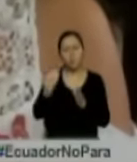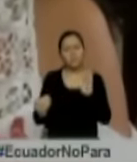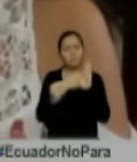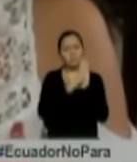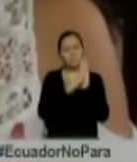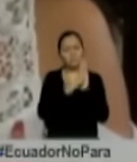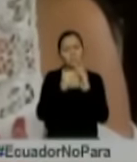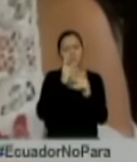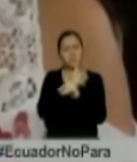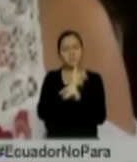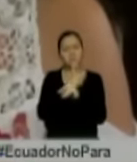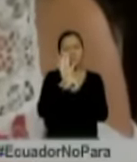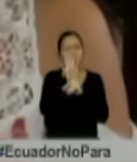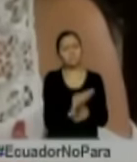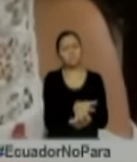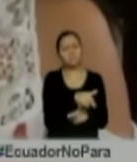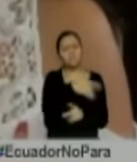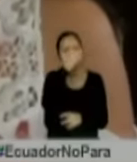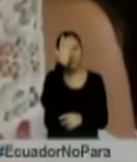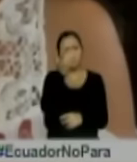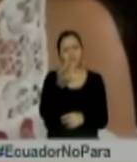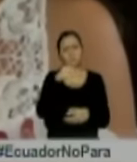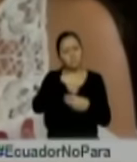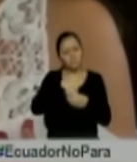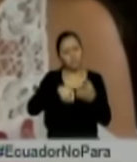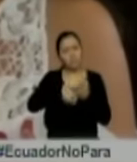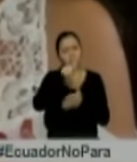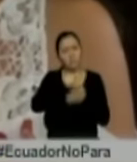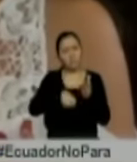incluyen que no se discrimine, que se permite